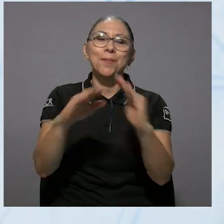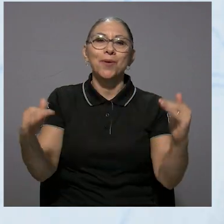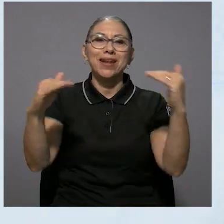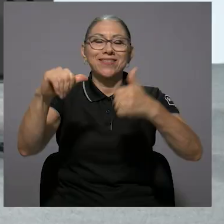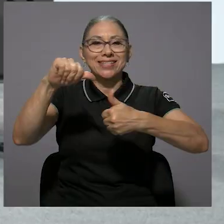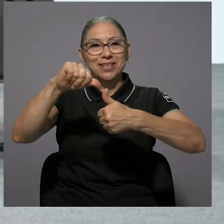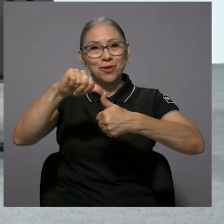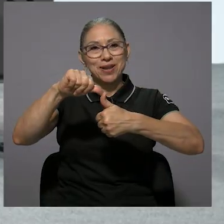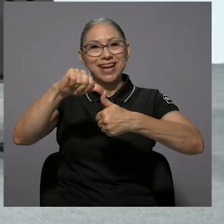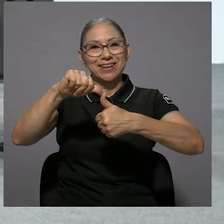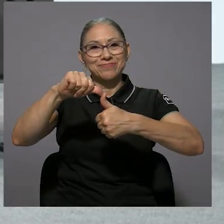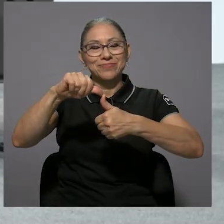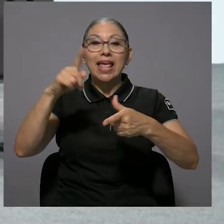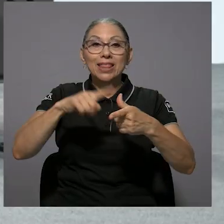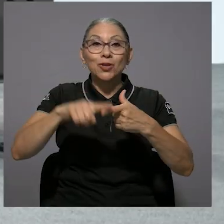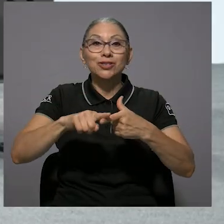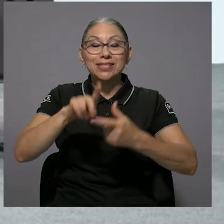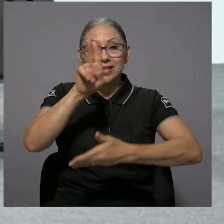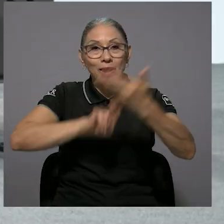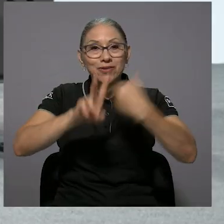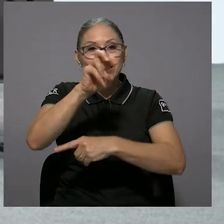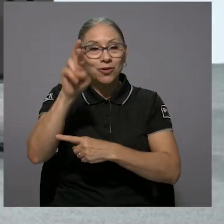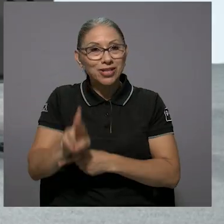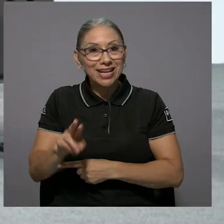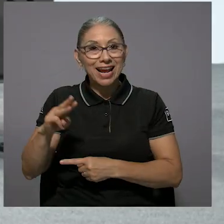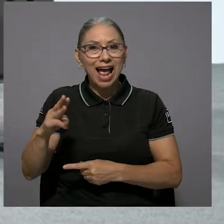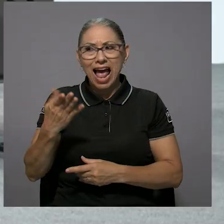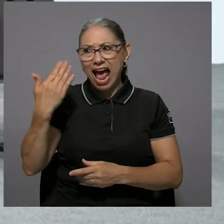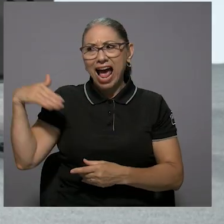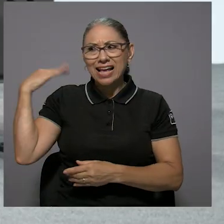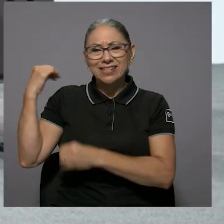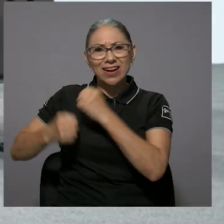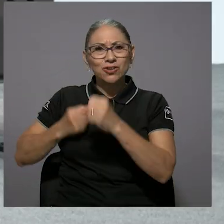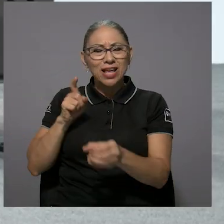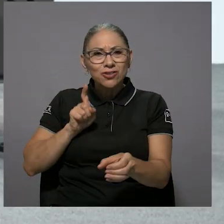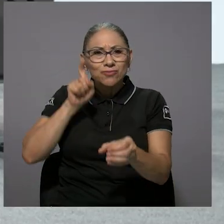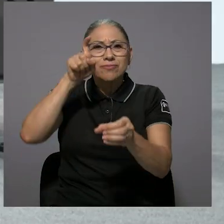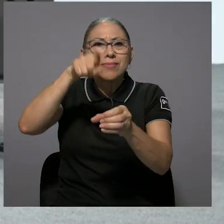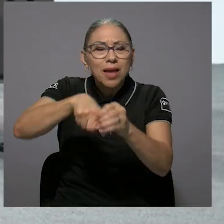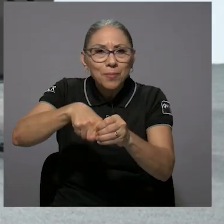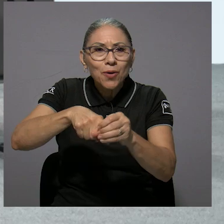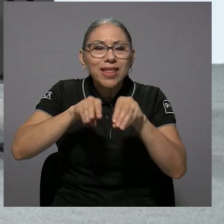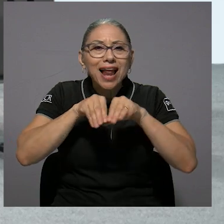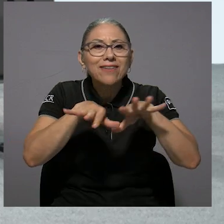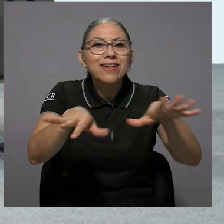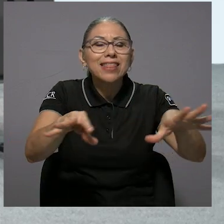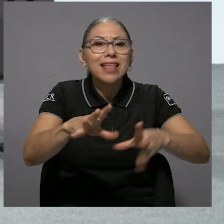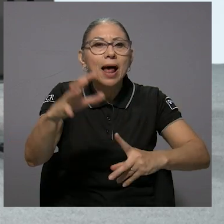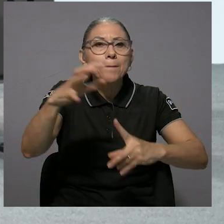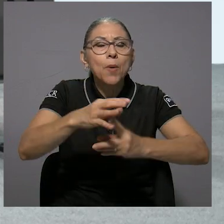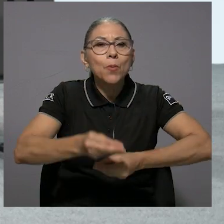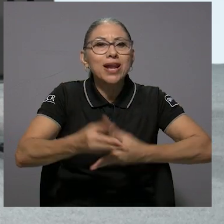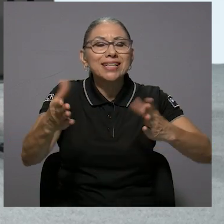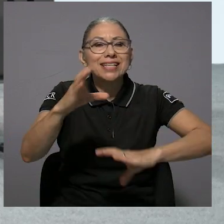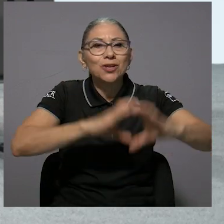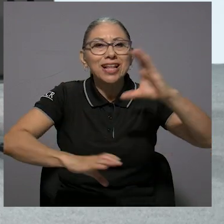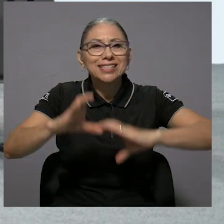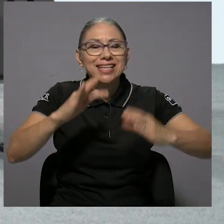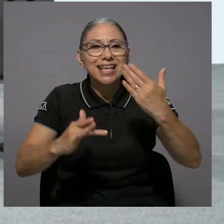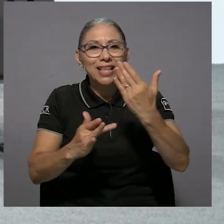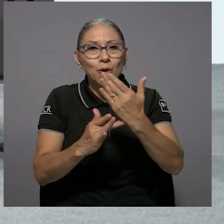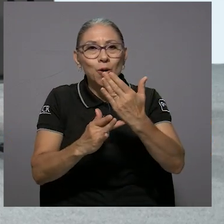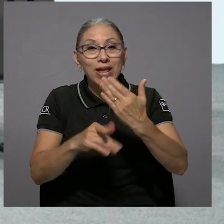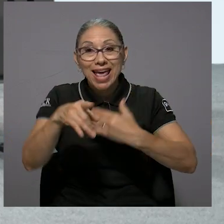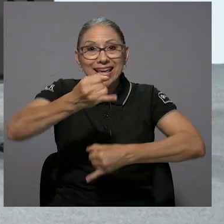Centroamérica. Entonces, la Universidad de Costa Rica es miembro desde hace varios años de la Red de Popularización de la Ciencia y la Tecnología, que es un